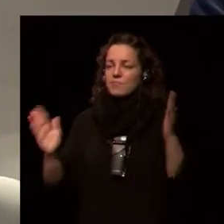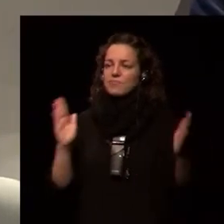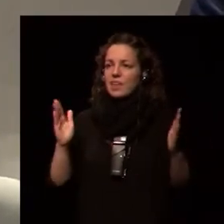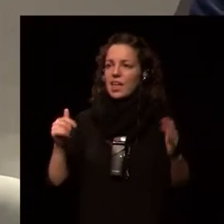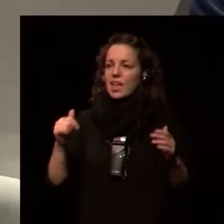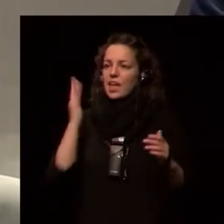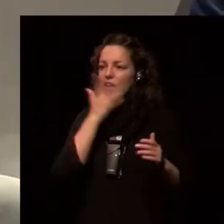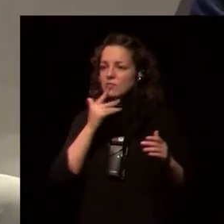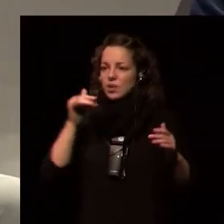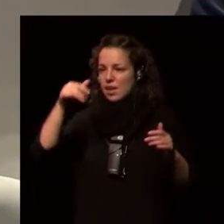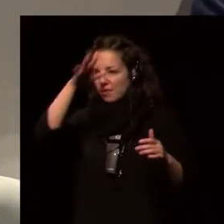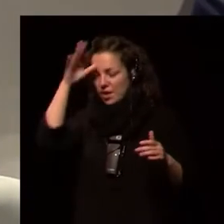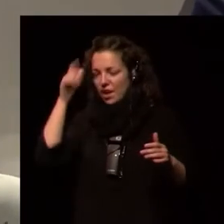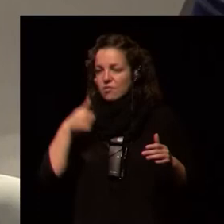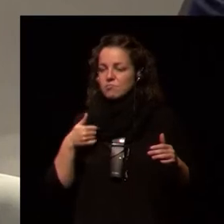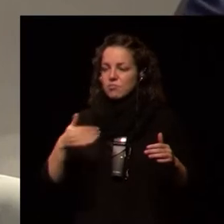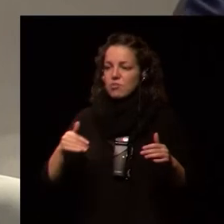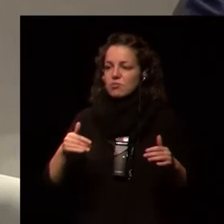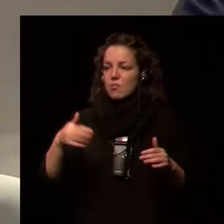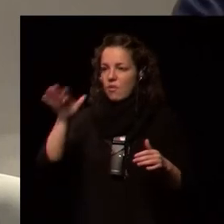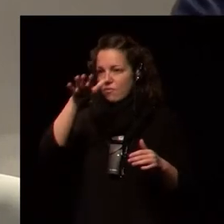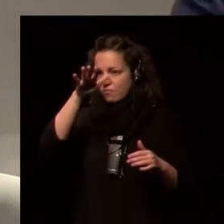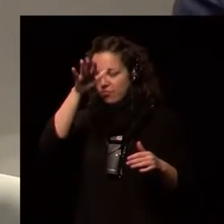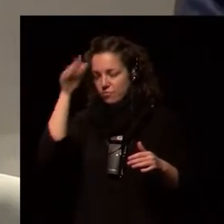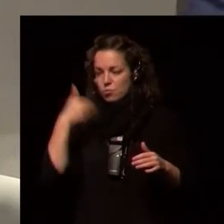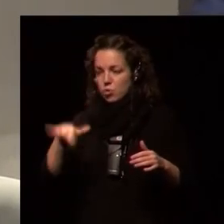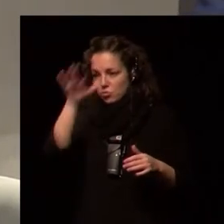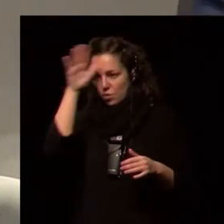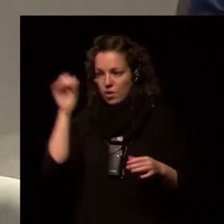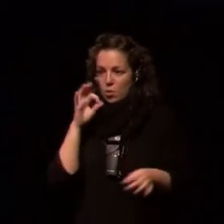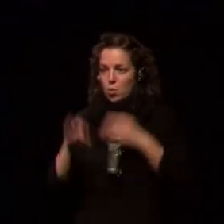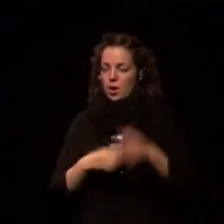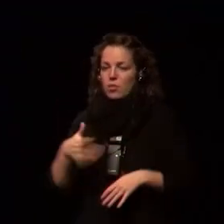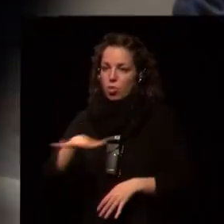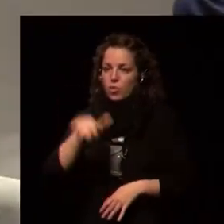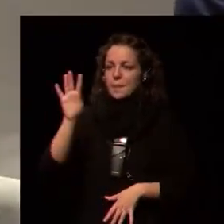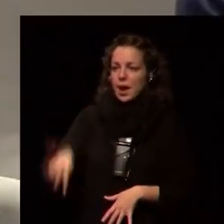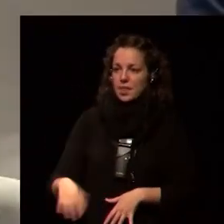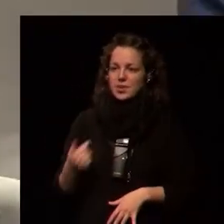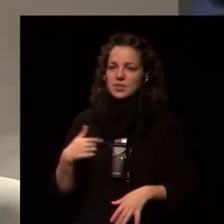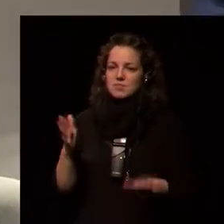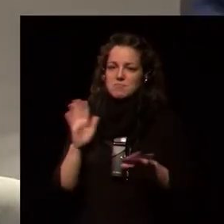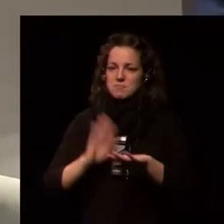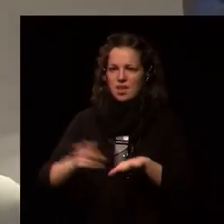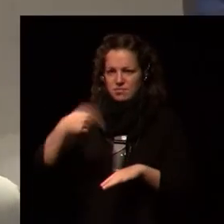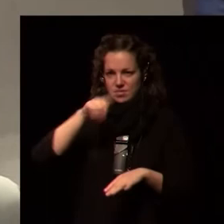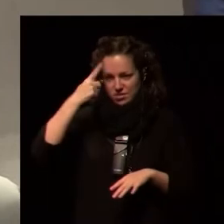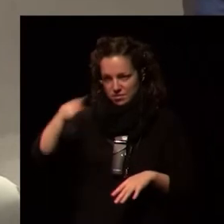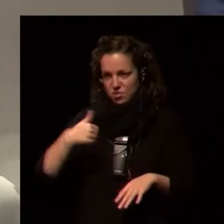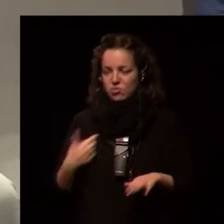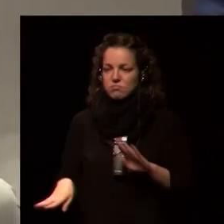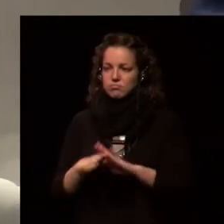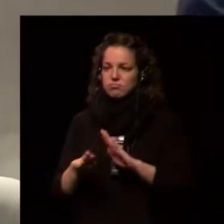Barcelona junto con Eva. Bueno, eso como preámbulo. Voy a seguir en